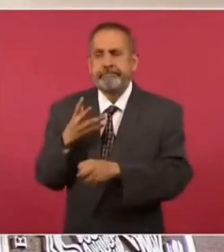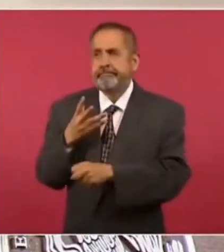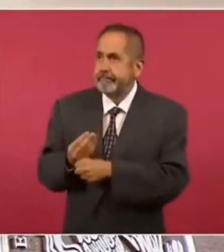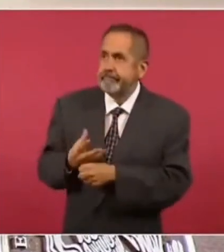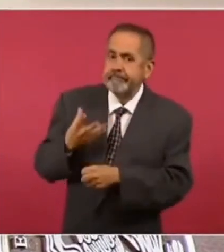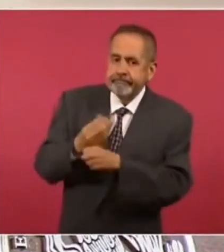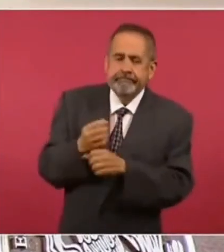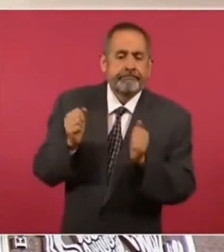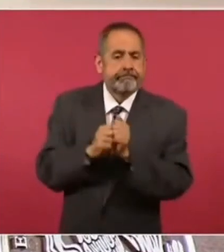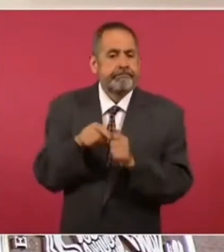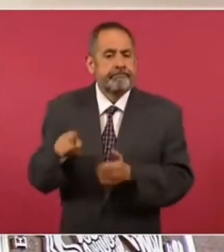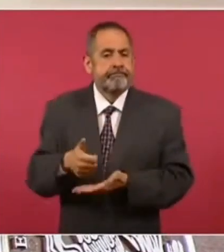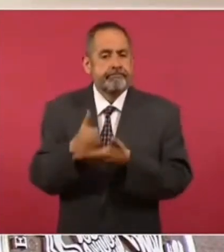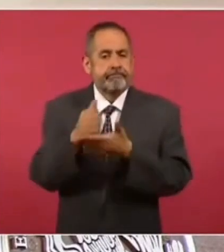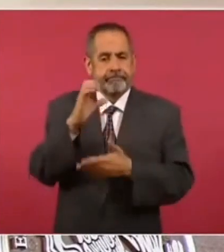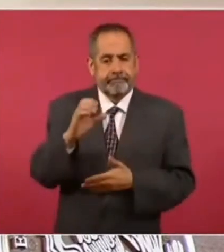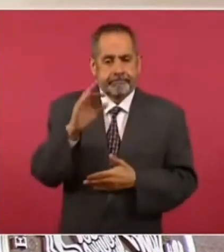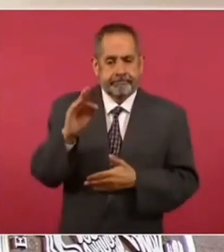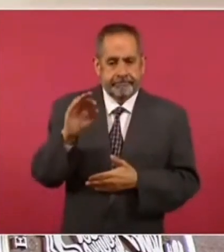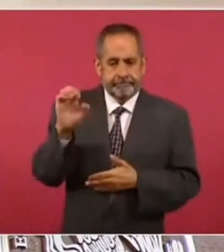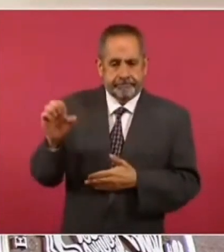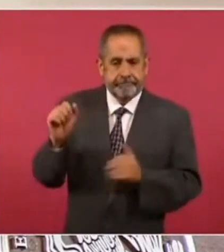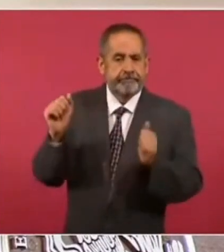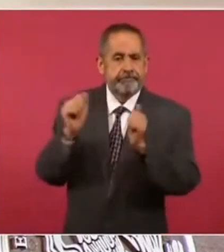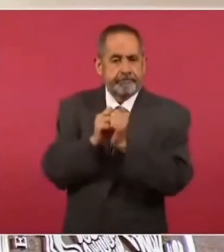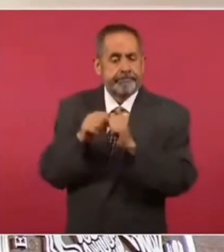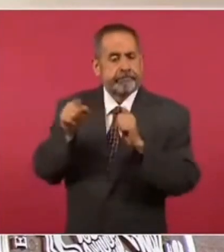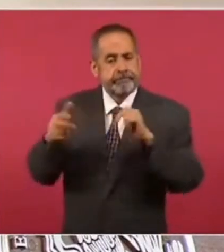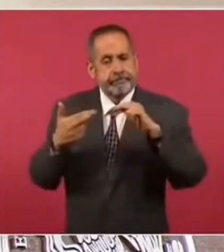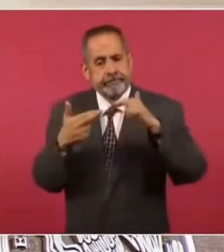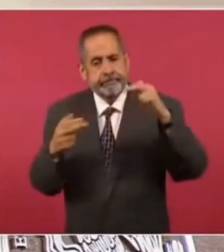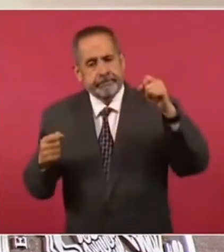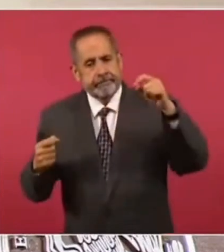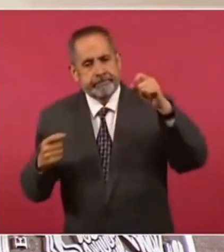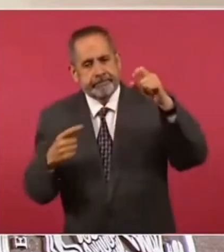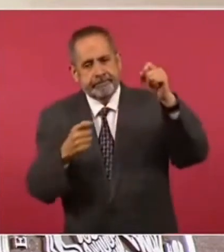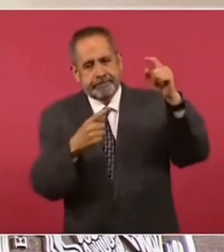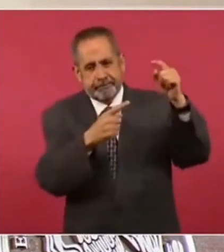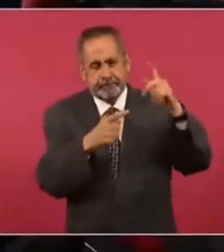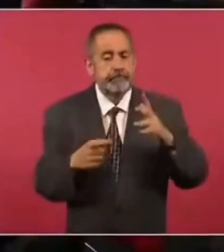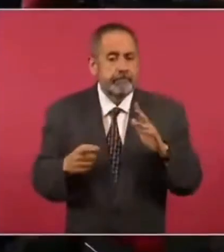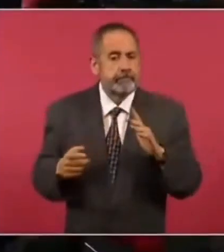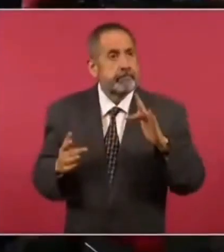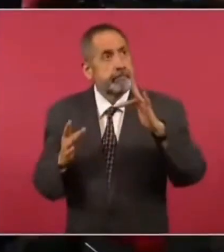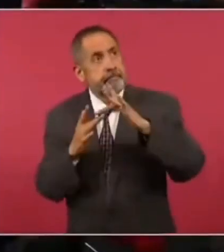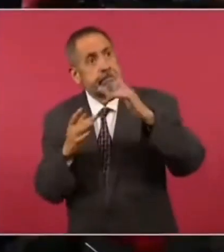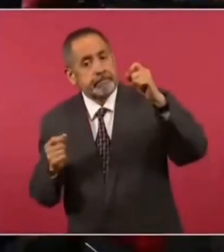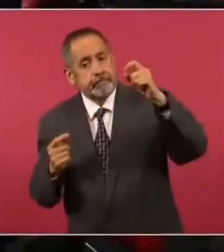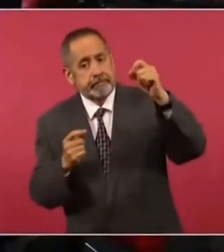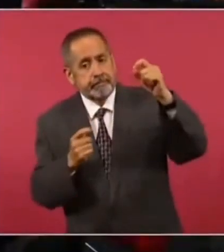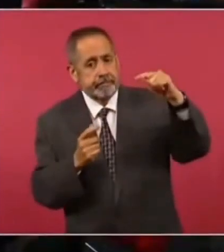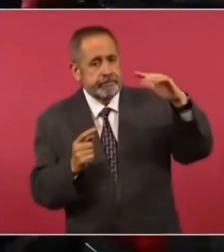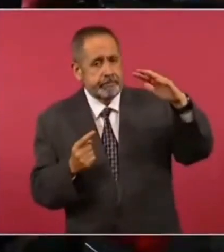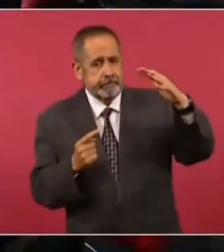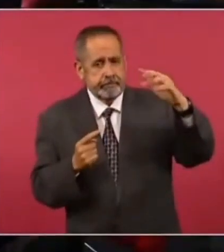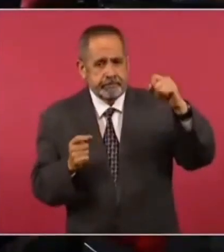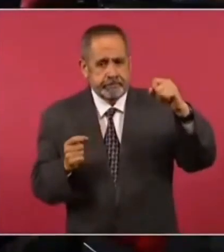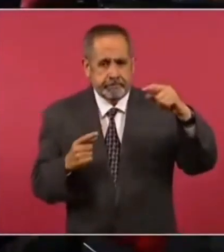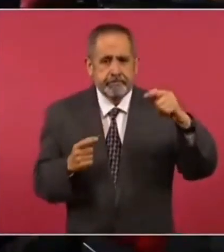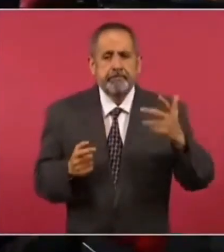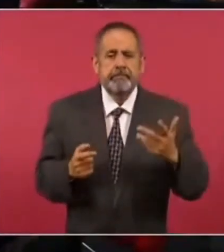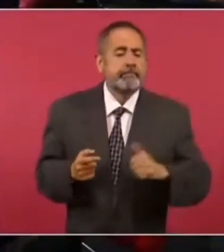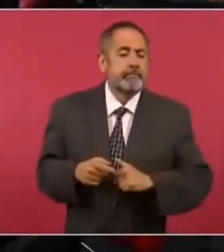resolviendo a través de la Comisión Federal de Electricidad por medio de conexión satelital. La Comisión Federal de